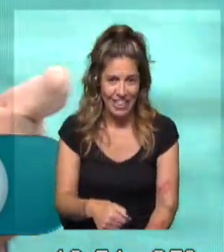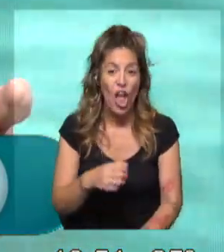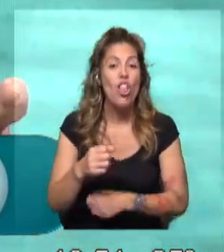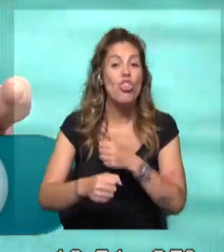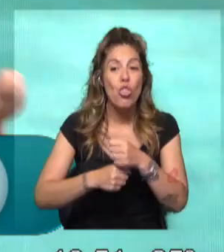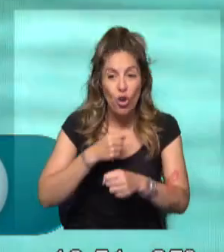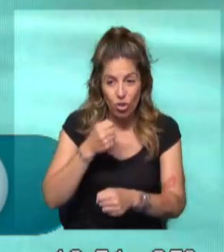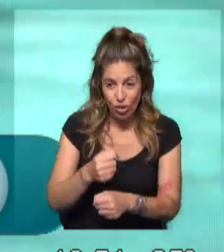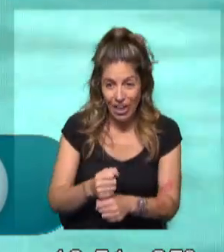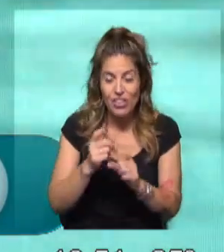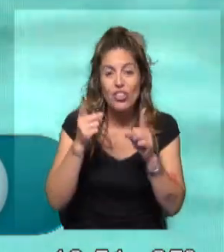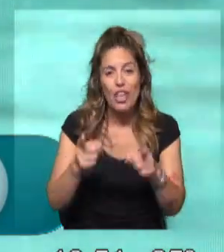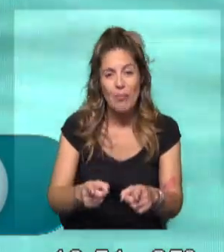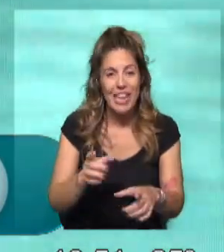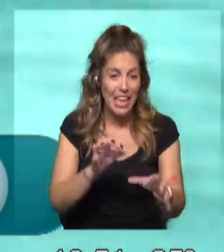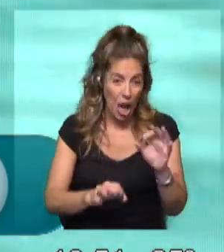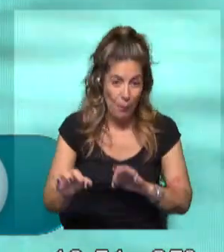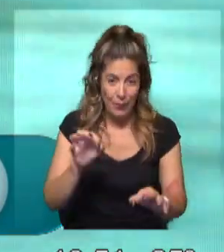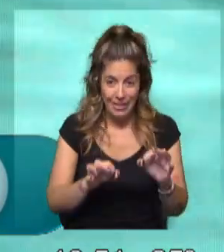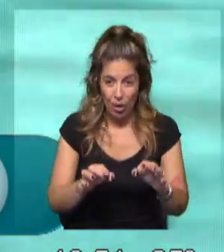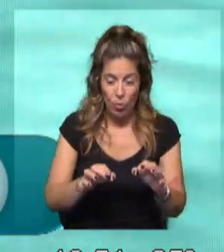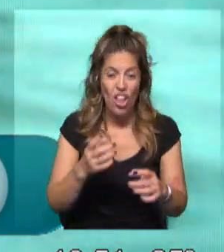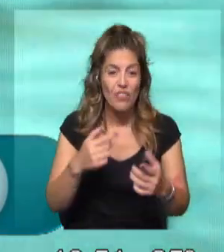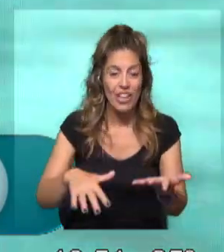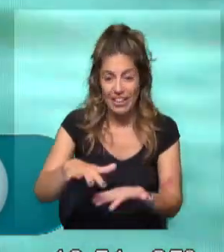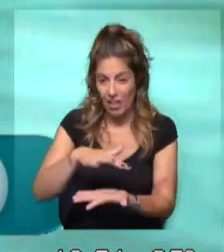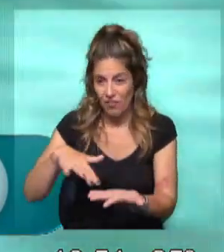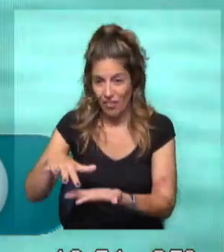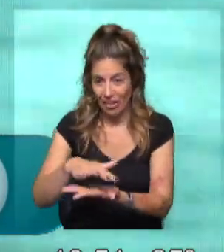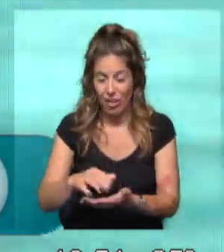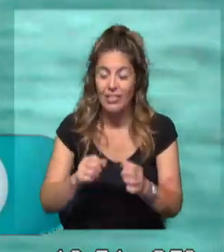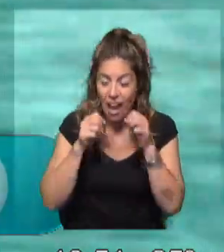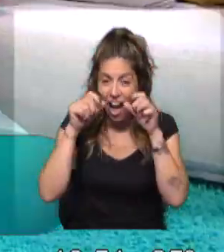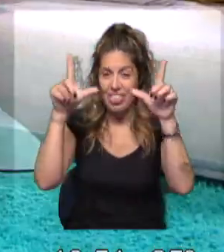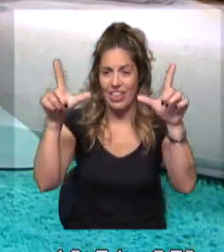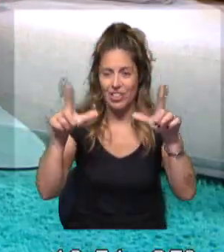año también hay espectáculos gratuitos que van en distintos lados. Hay que estar atento.